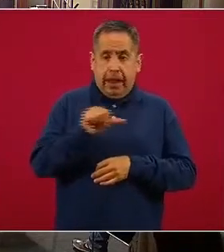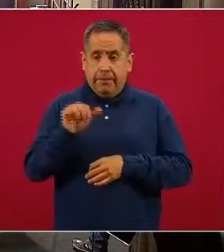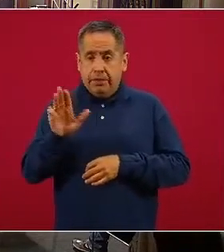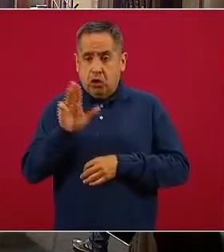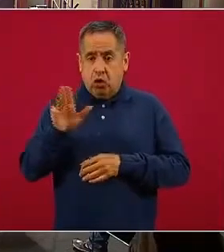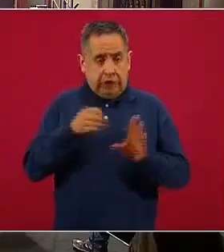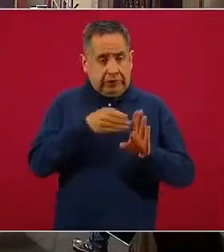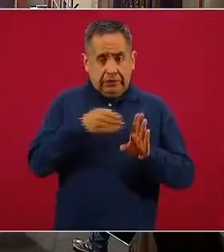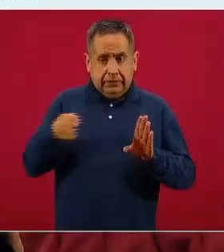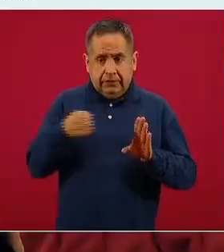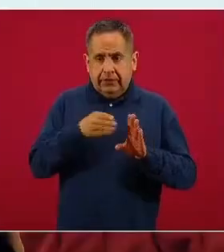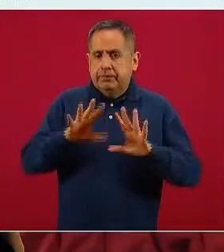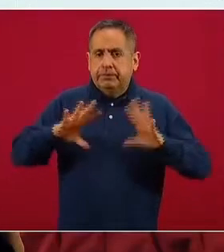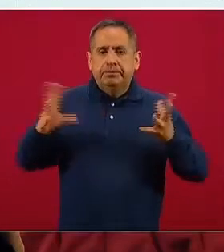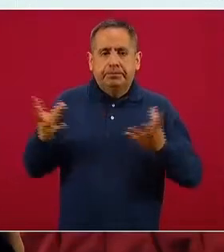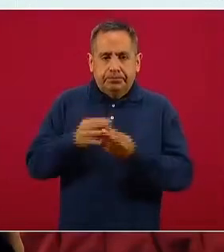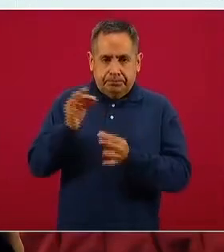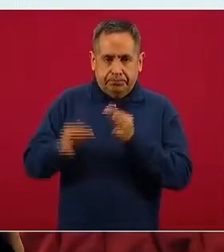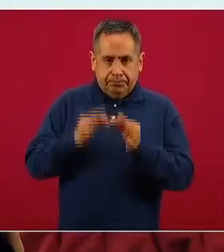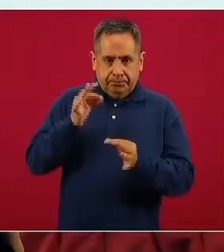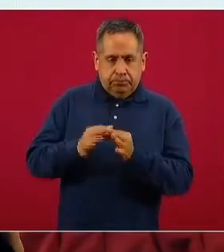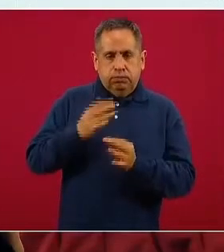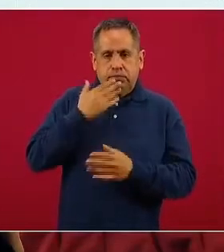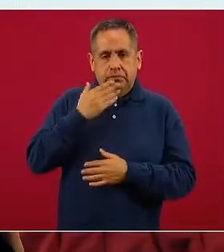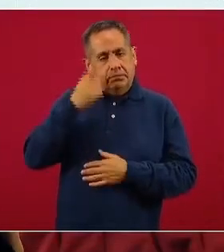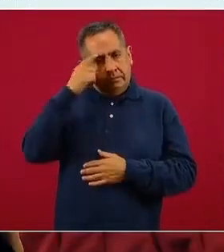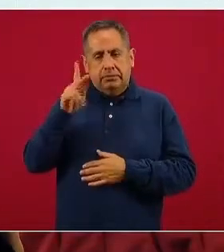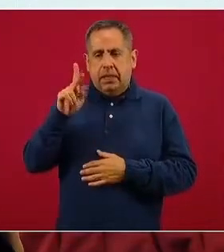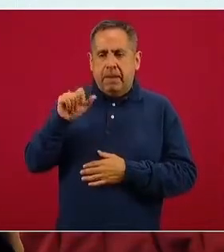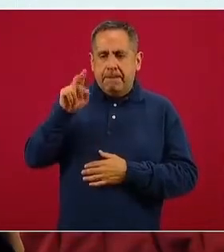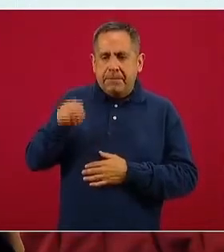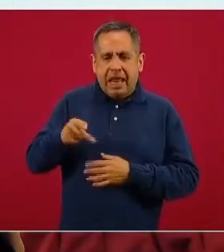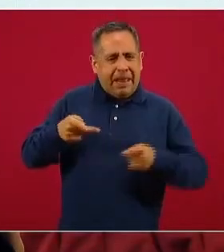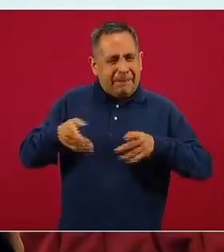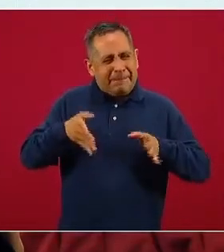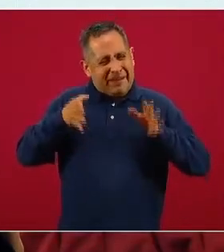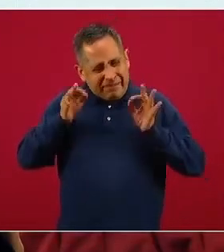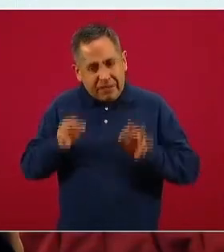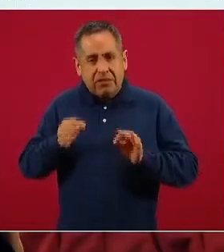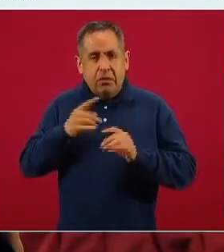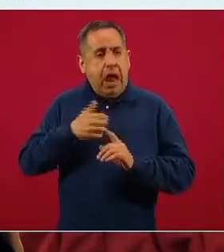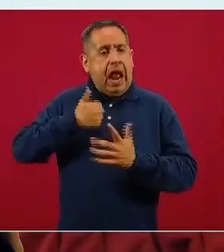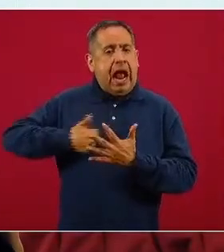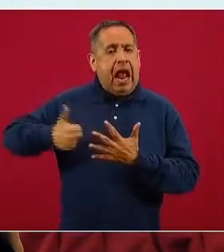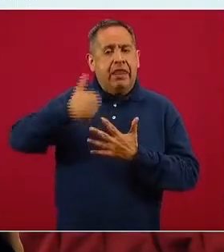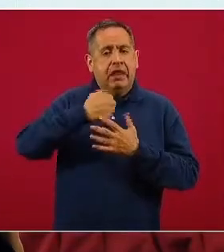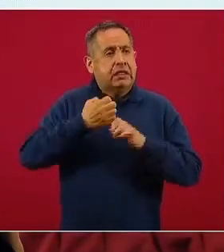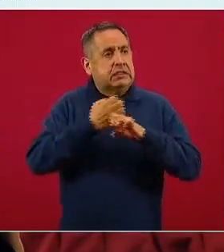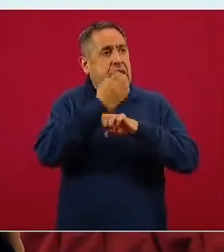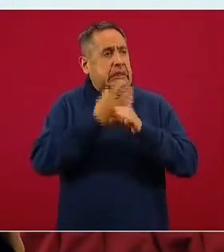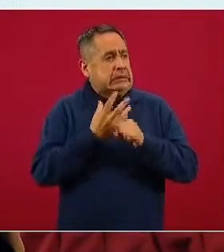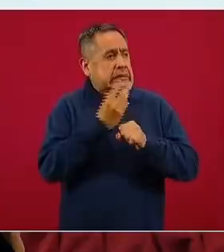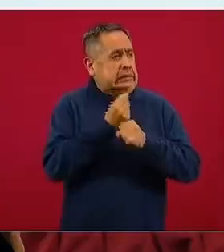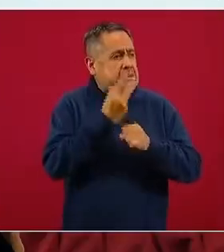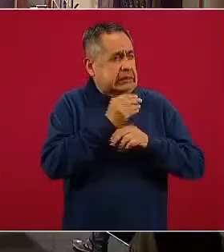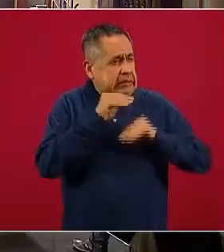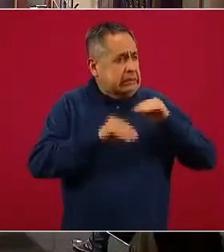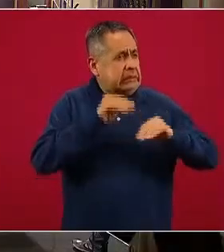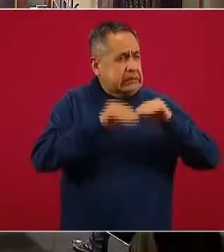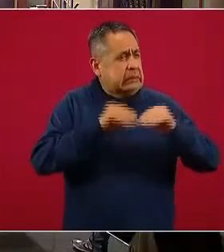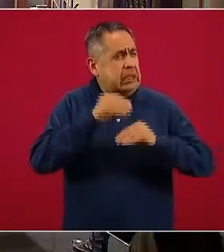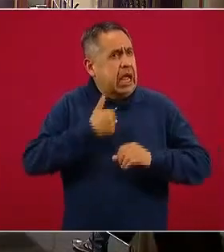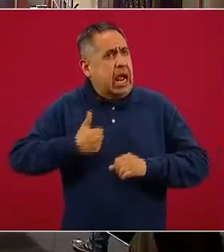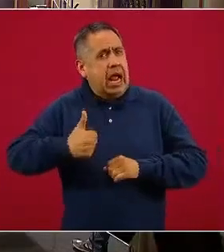podamos tener ya el número definitivo para tener planes específicos en cada unidad hospitalaria de reforzamiento de las